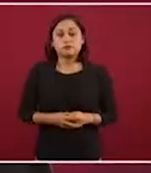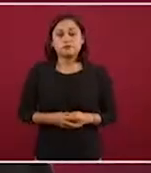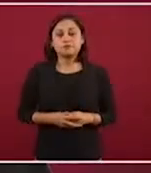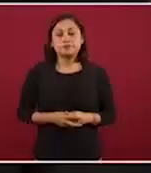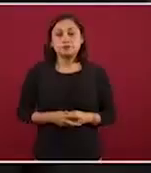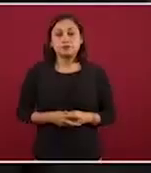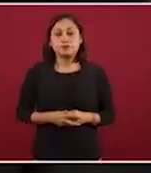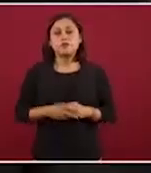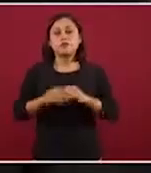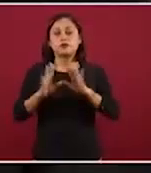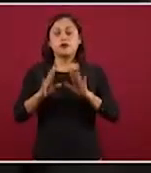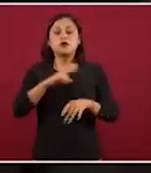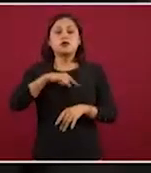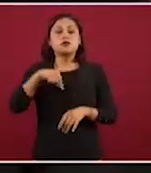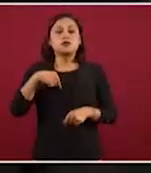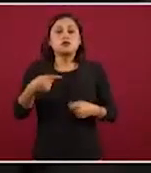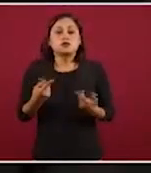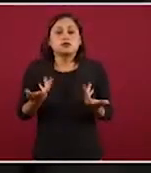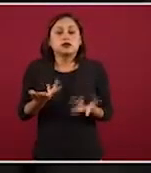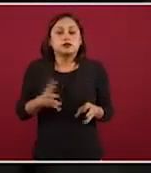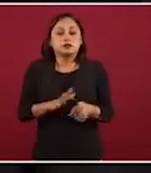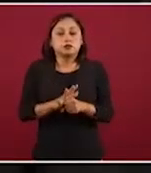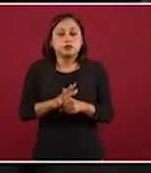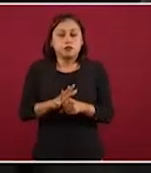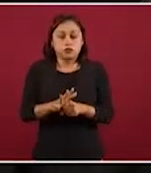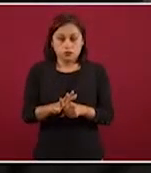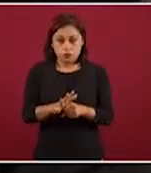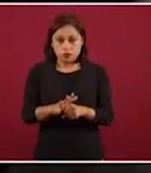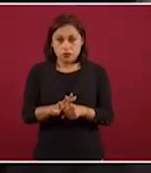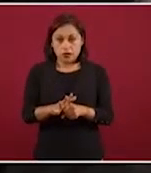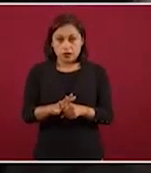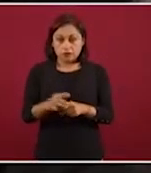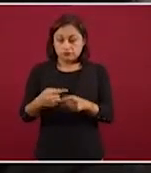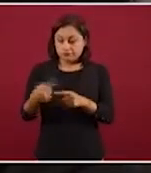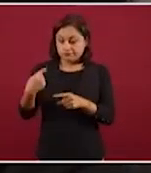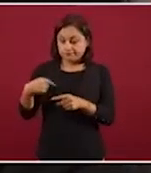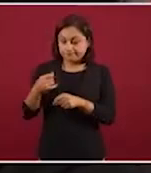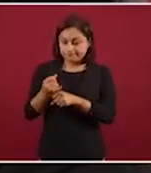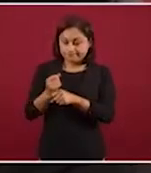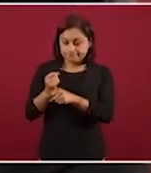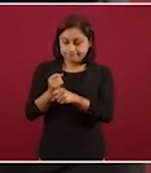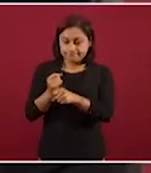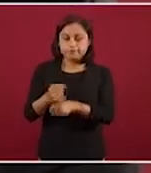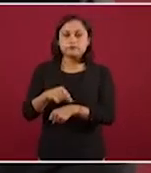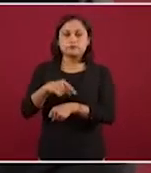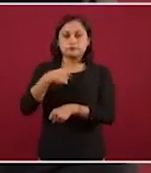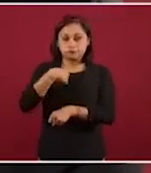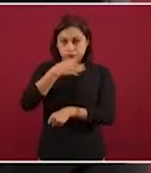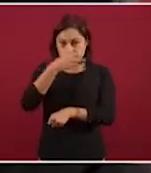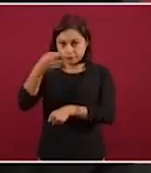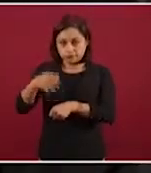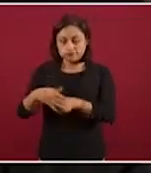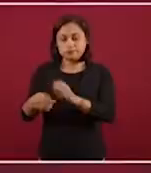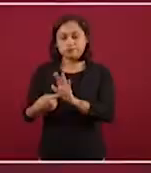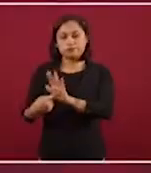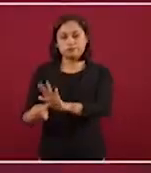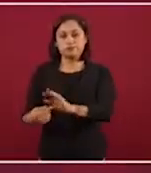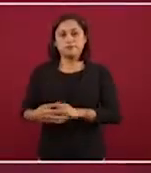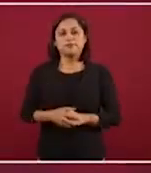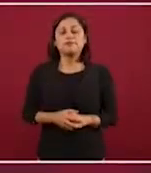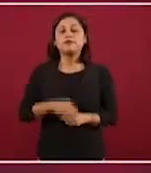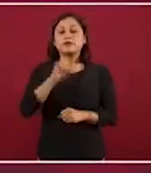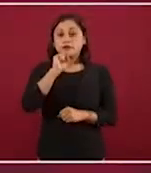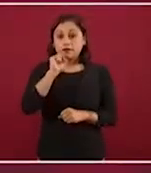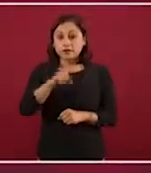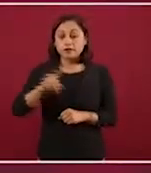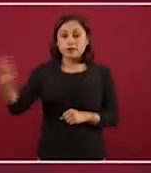lo que se ha hecho al respecto. Y nos mandaron una lista de